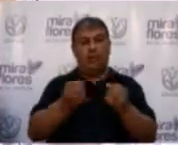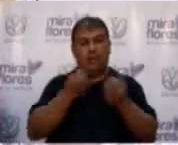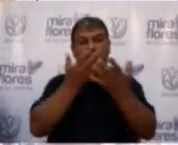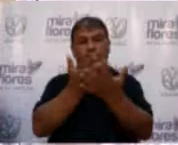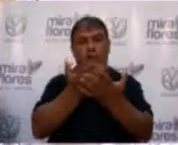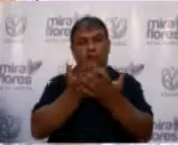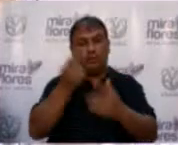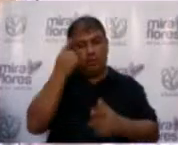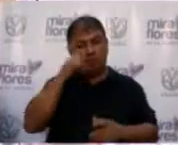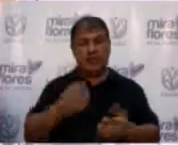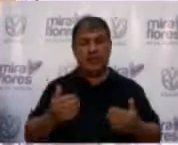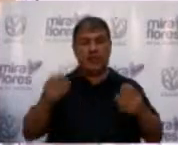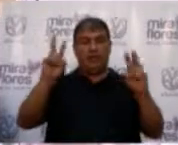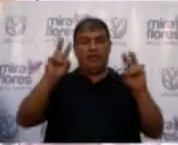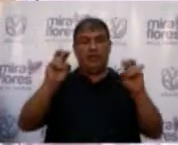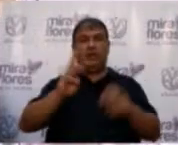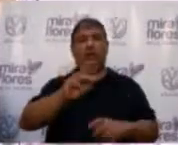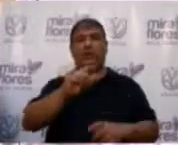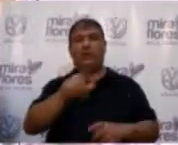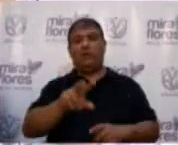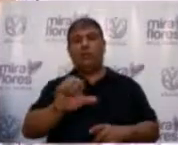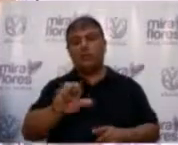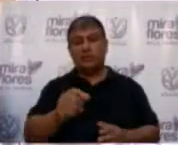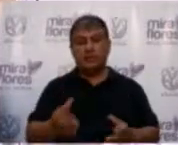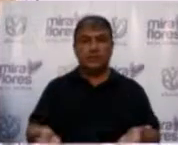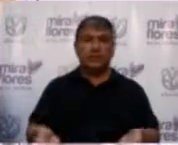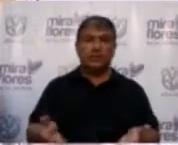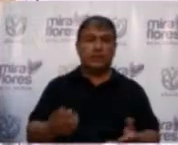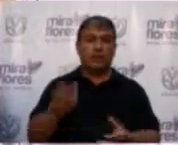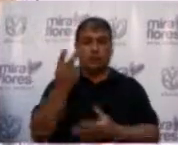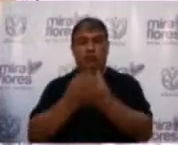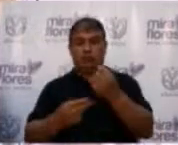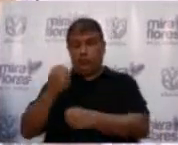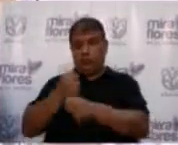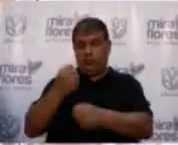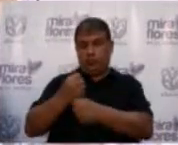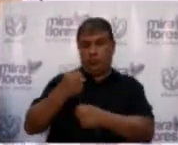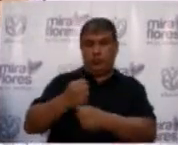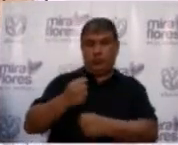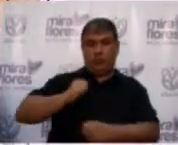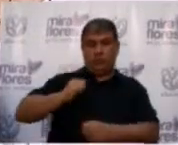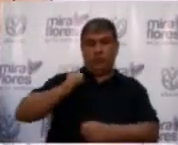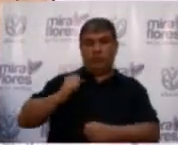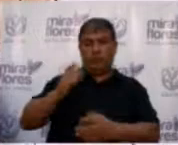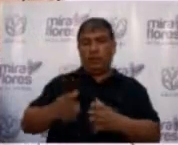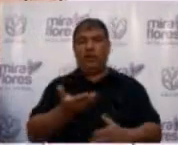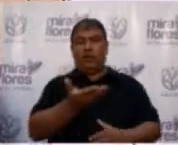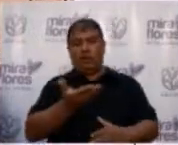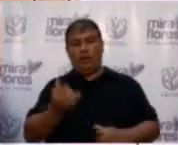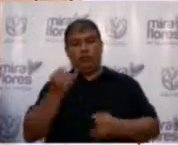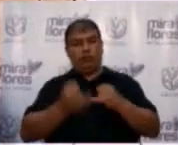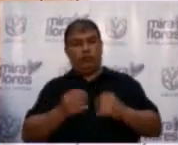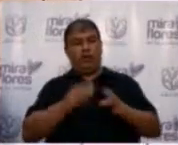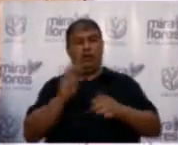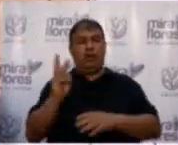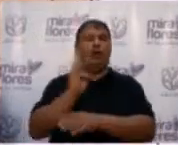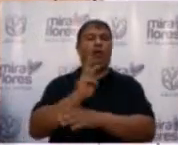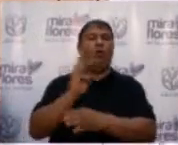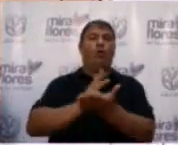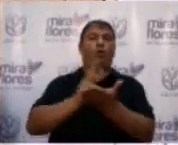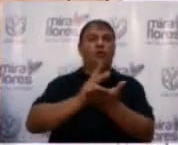información también para el tema de Waze. De hecho, dos funcionarios de la municipalidad han sido invitados en los últimos días a